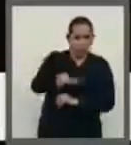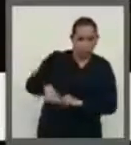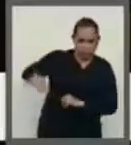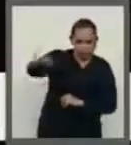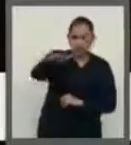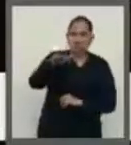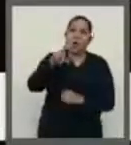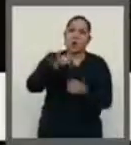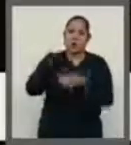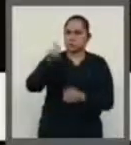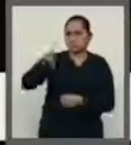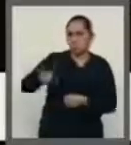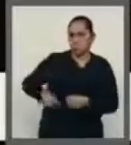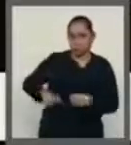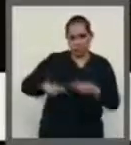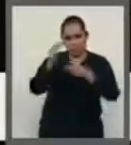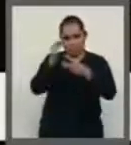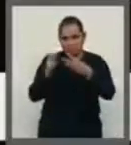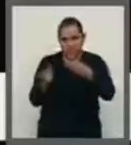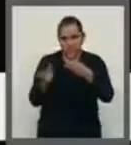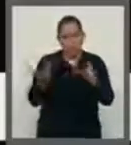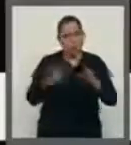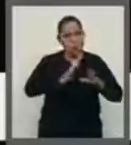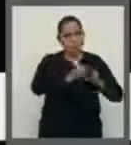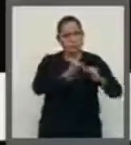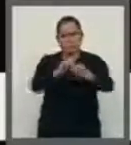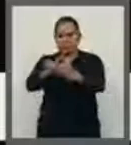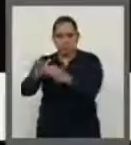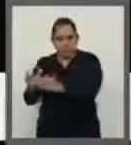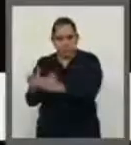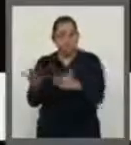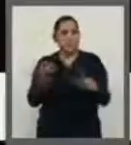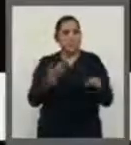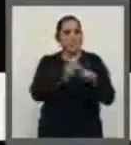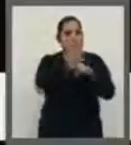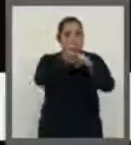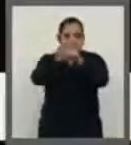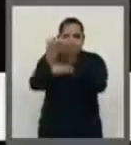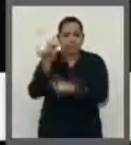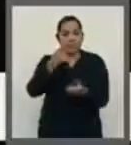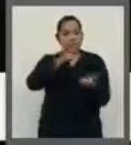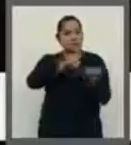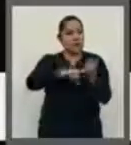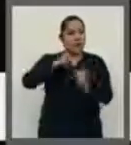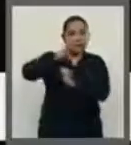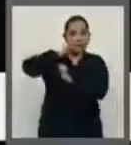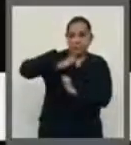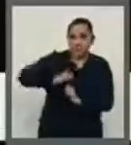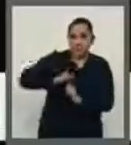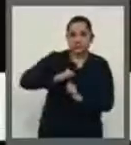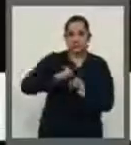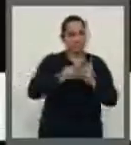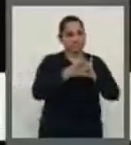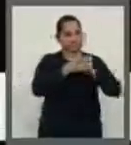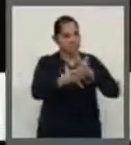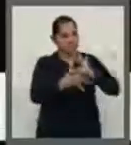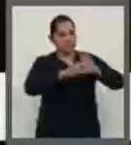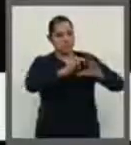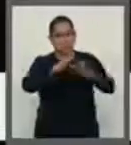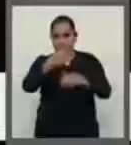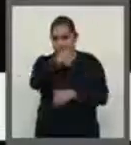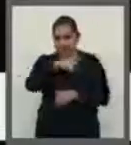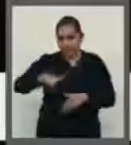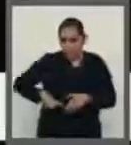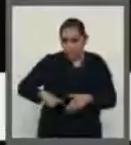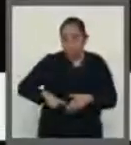públicos, los órganos autónomos, las dependencias, las entidades de la administración pública y cualquier otro